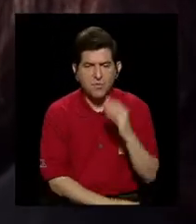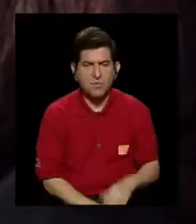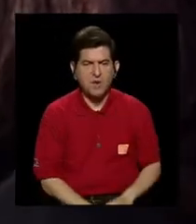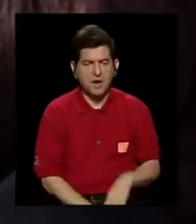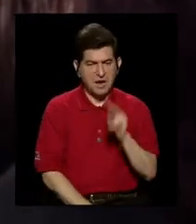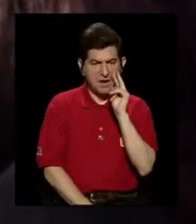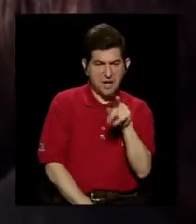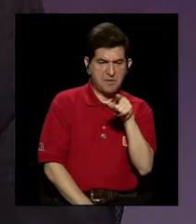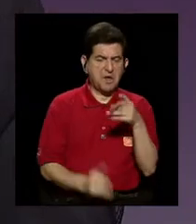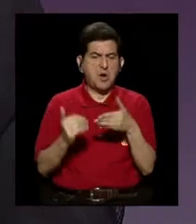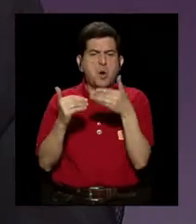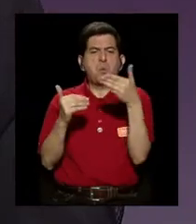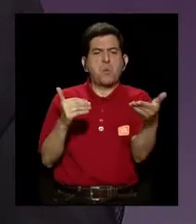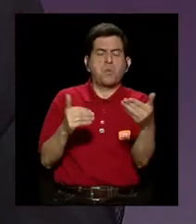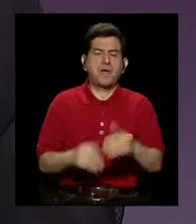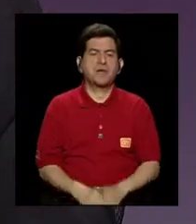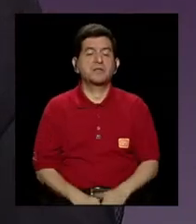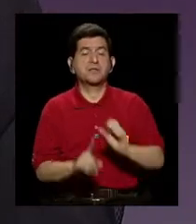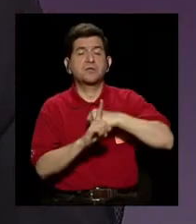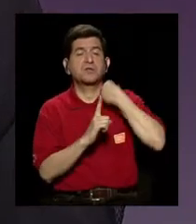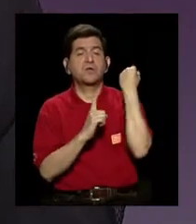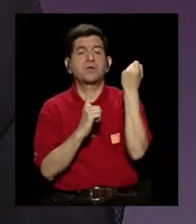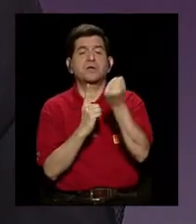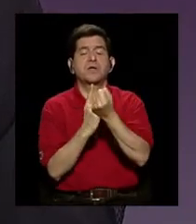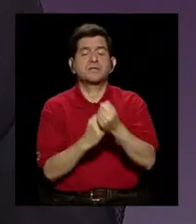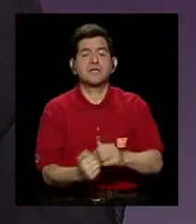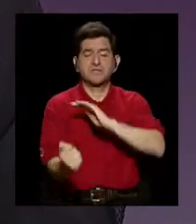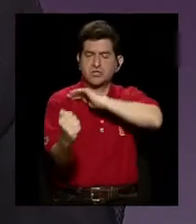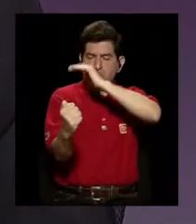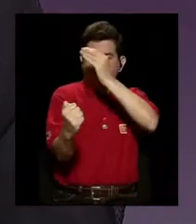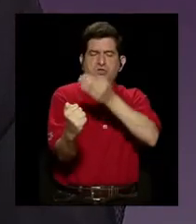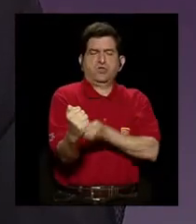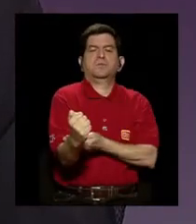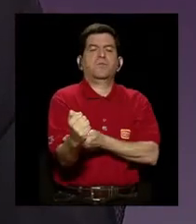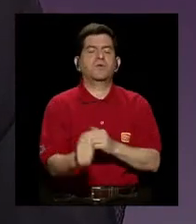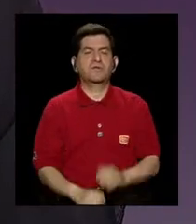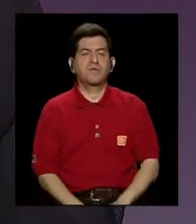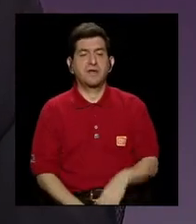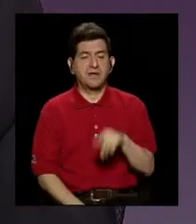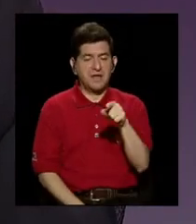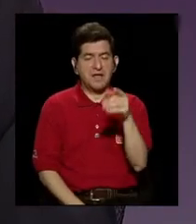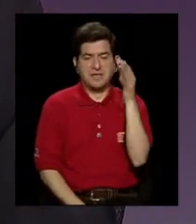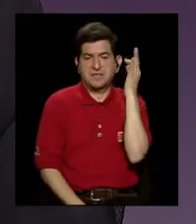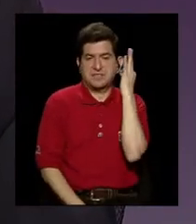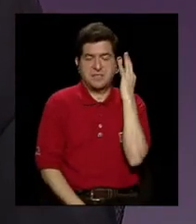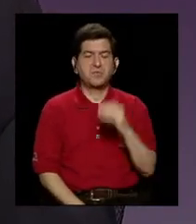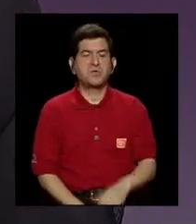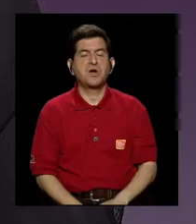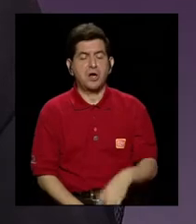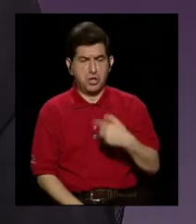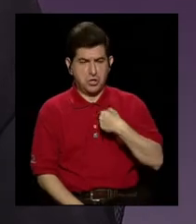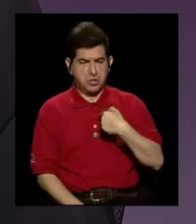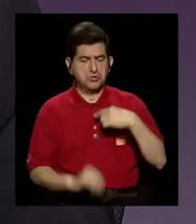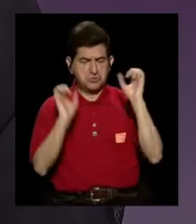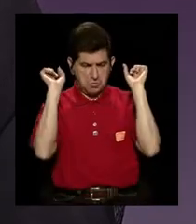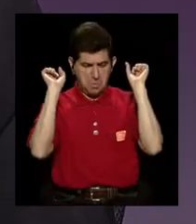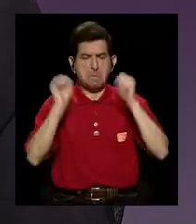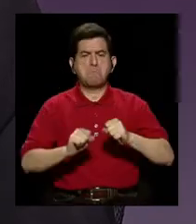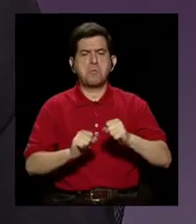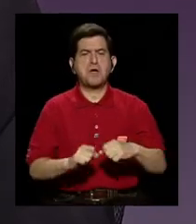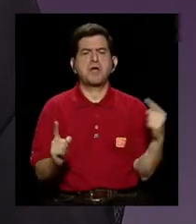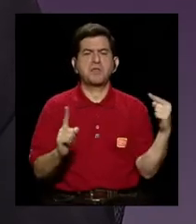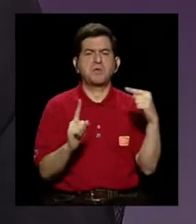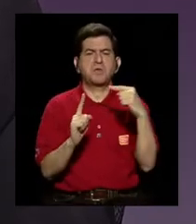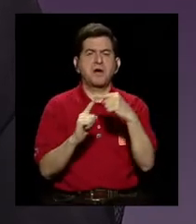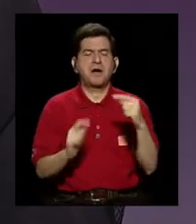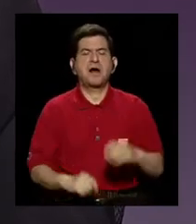asesina a la mujer, la ve como un objeto y está en una situación de poder y decir, la mujer es tal que yo